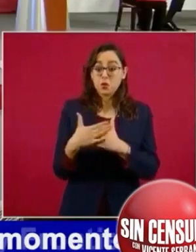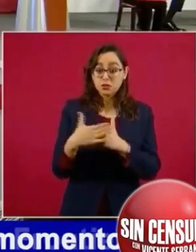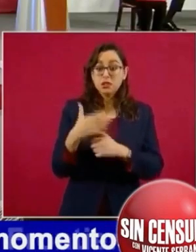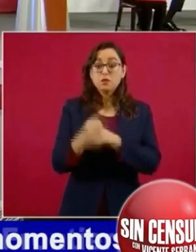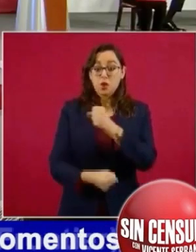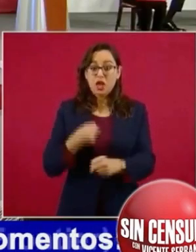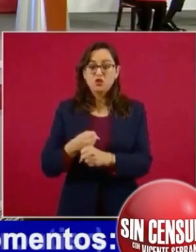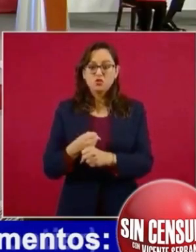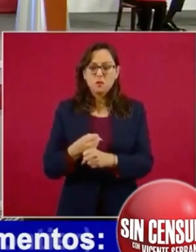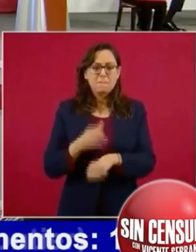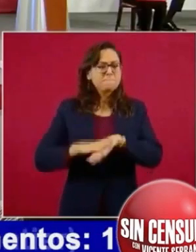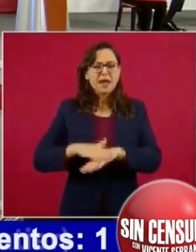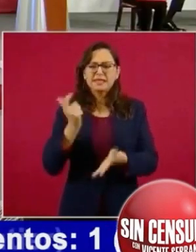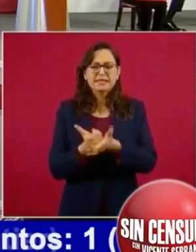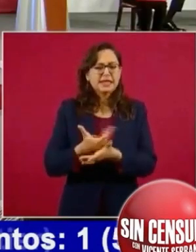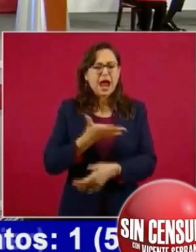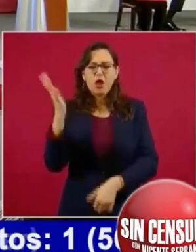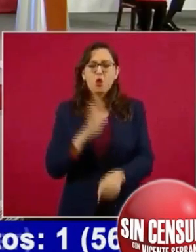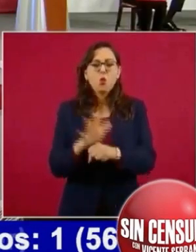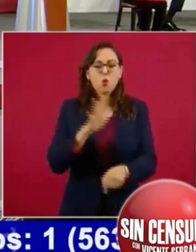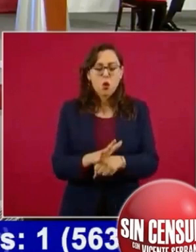son tabacos,